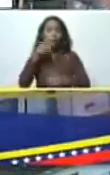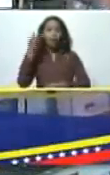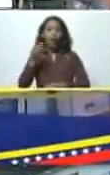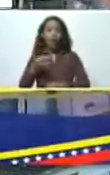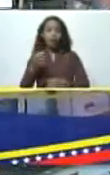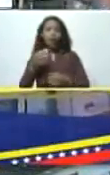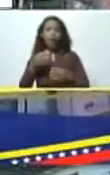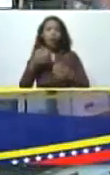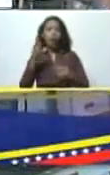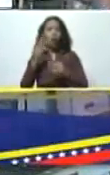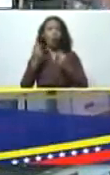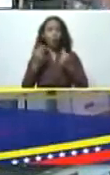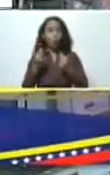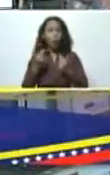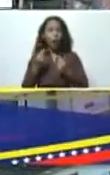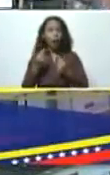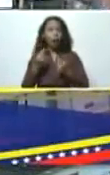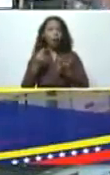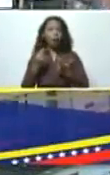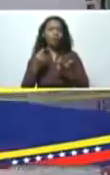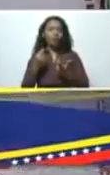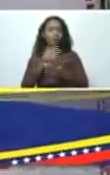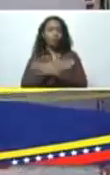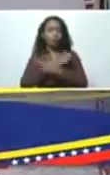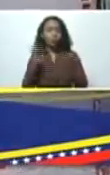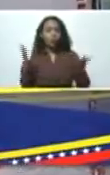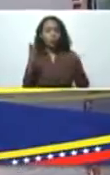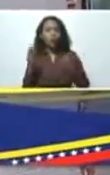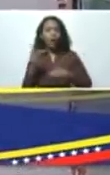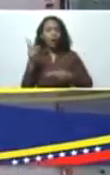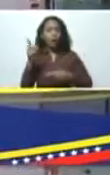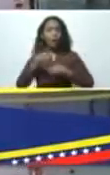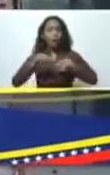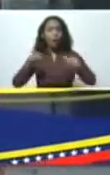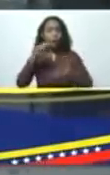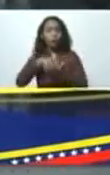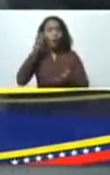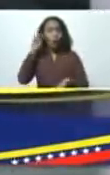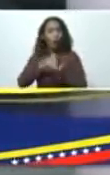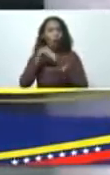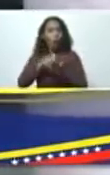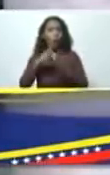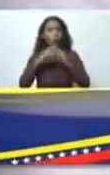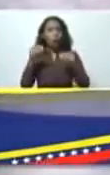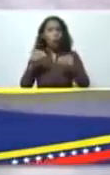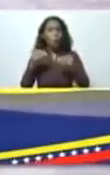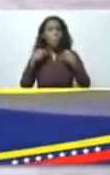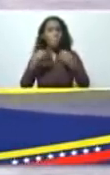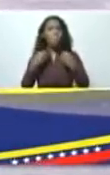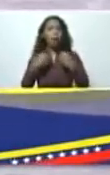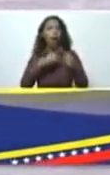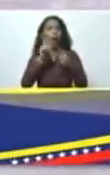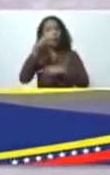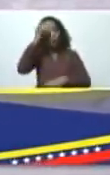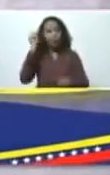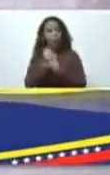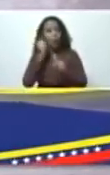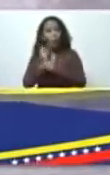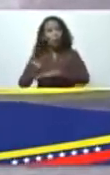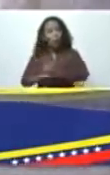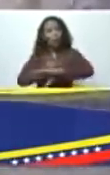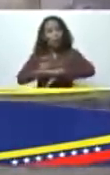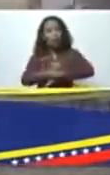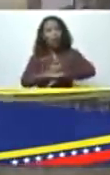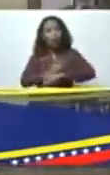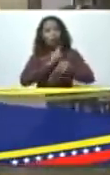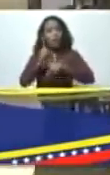una economía sustentable, dispuestos a dar desde esta tierra del Estado de Aragua el todo para el todo, para que esa gestión de gobierno